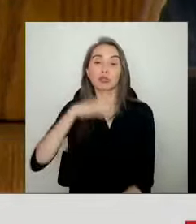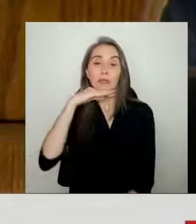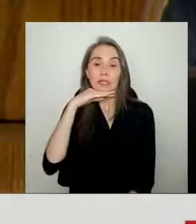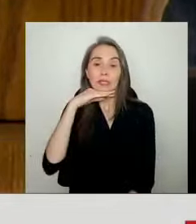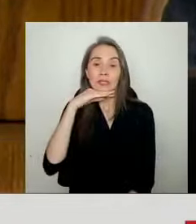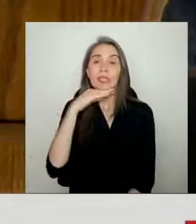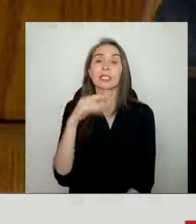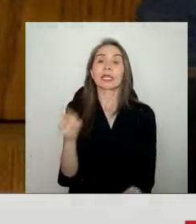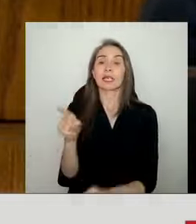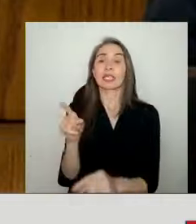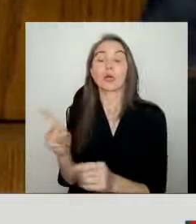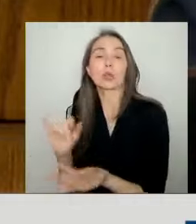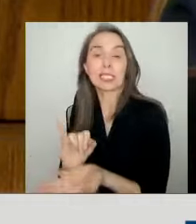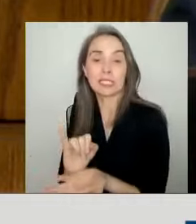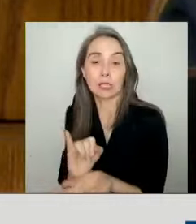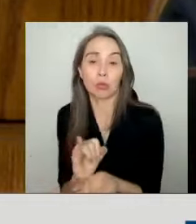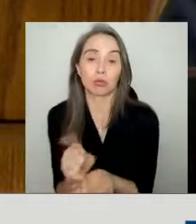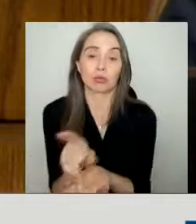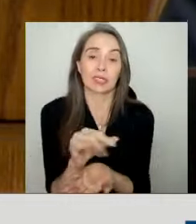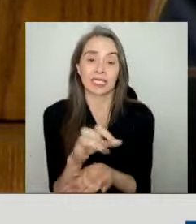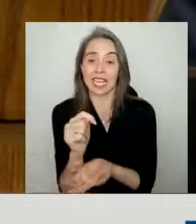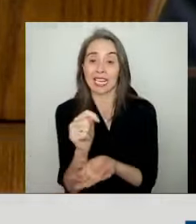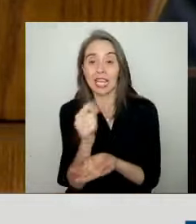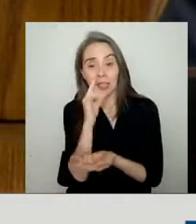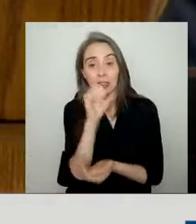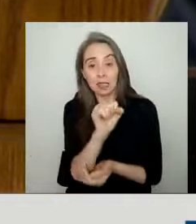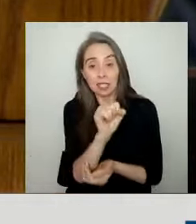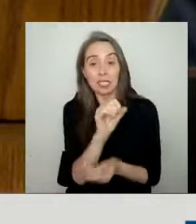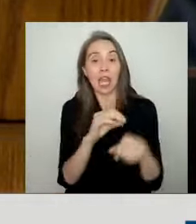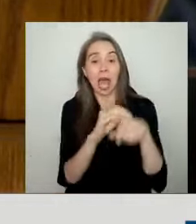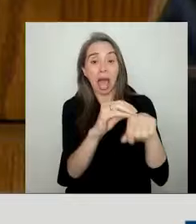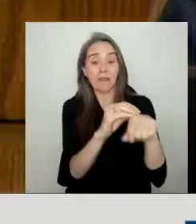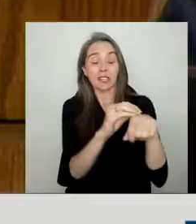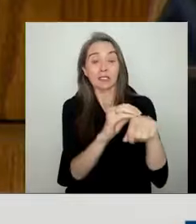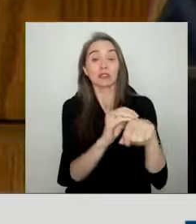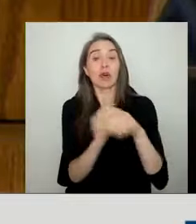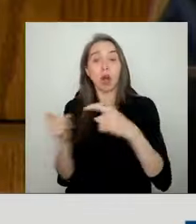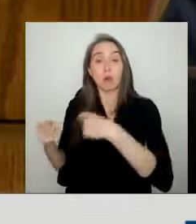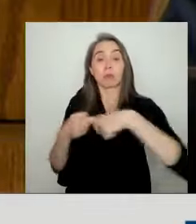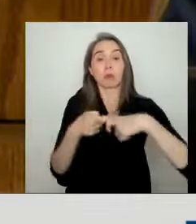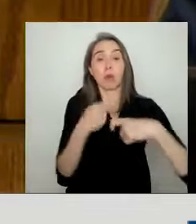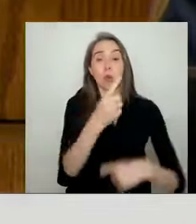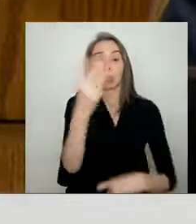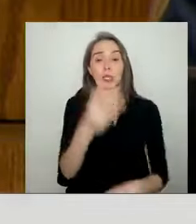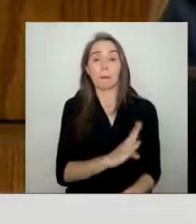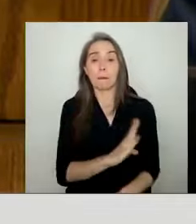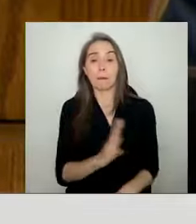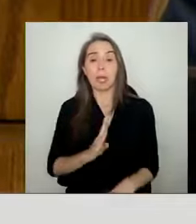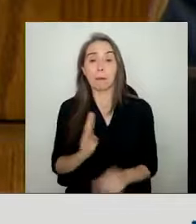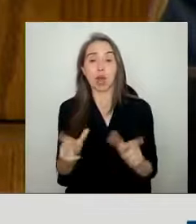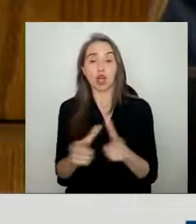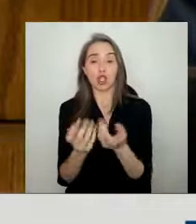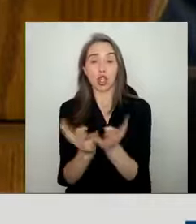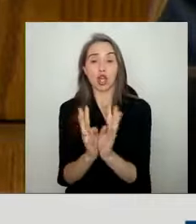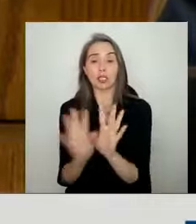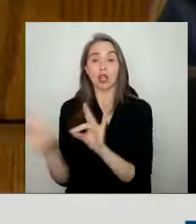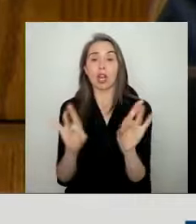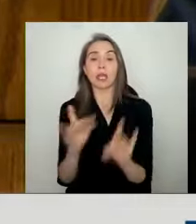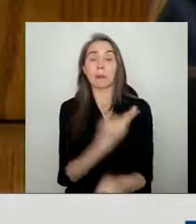recomendaciones solo un tercio han sido Escogidos los consejeros son designados por el presidente de la república serán